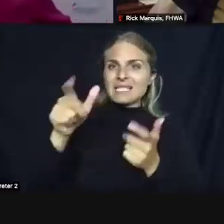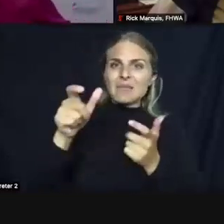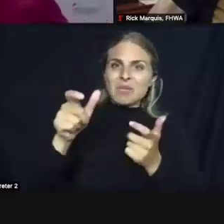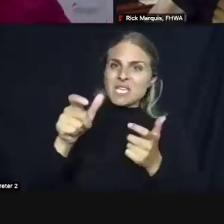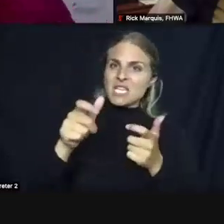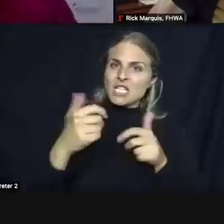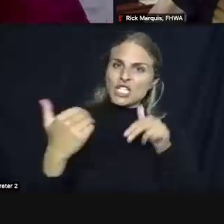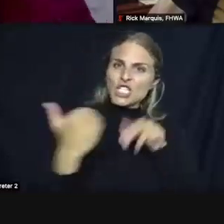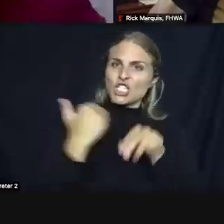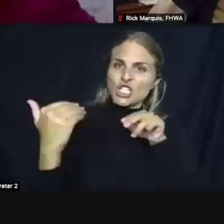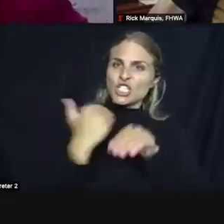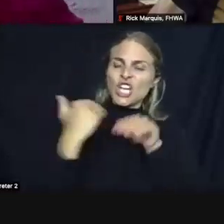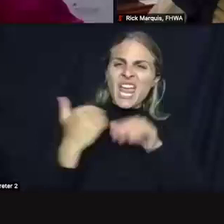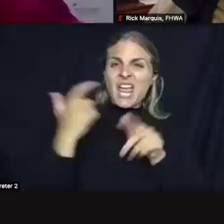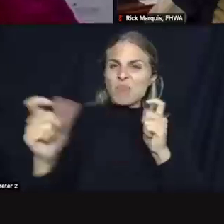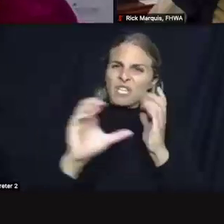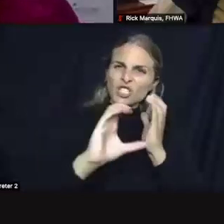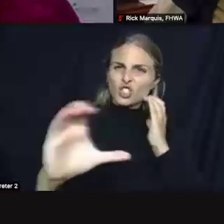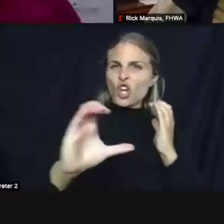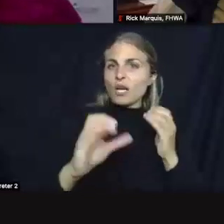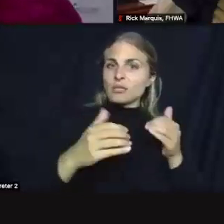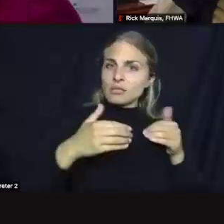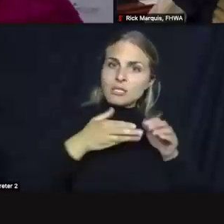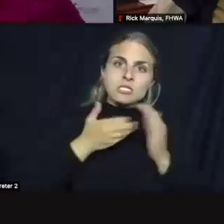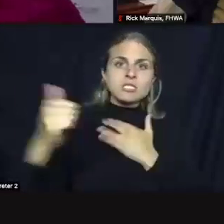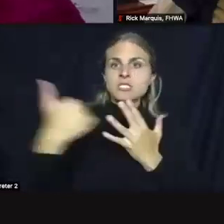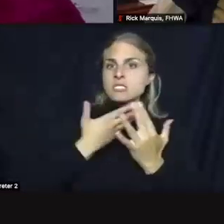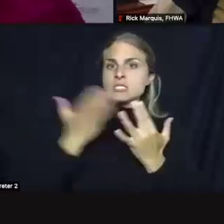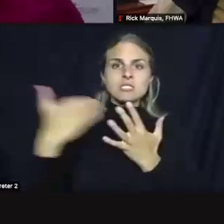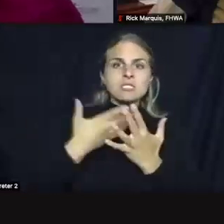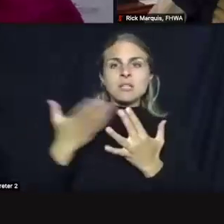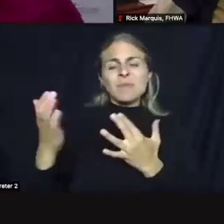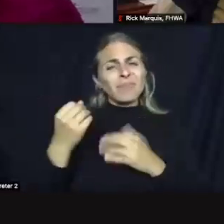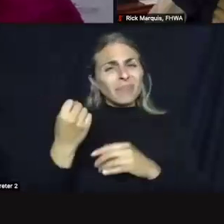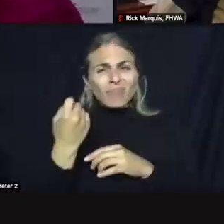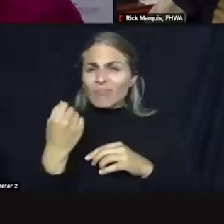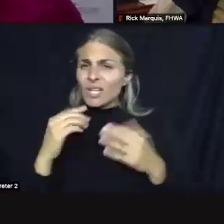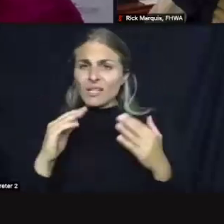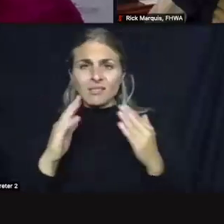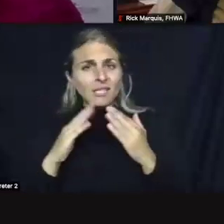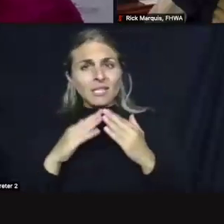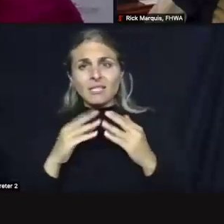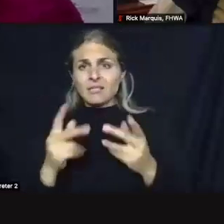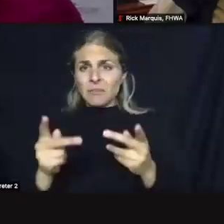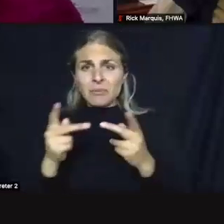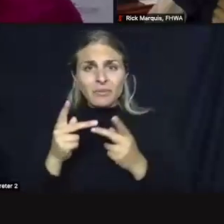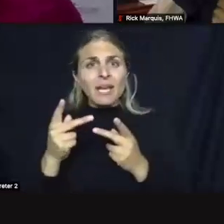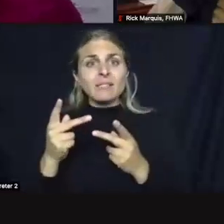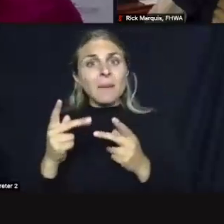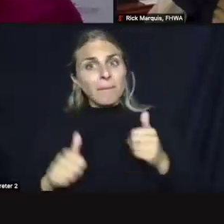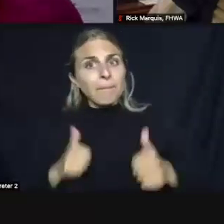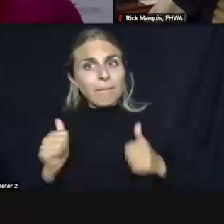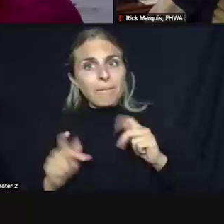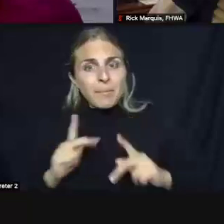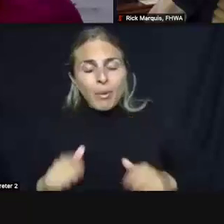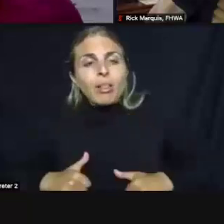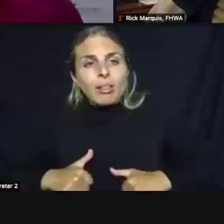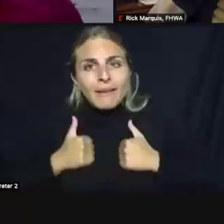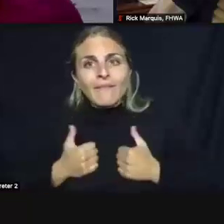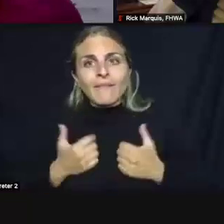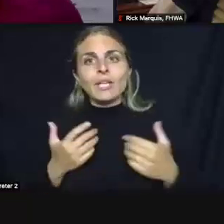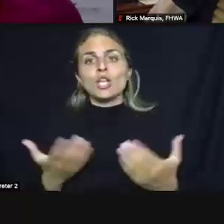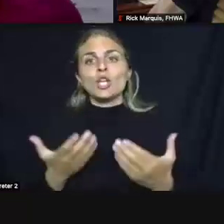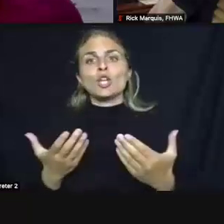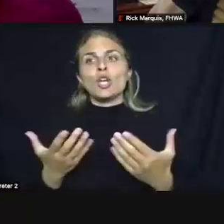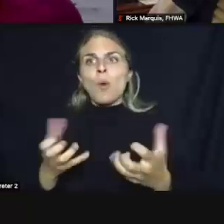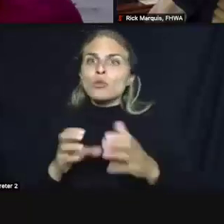lugares para tráfico de alta velocidad y camiones de alta velocidad. Las ciudades también son lugares donde